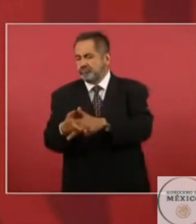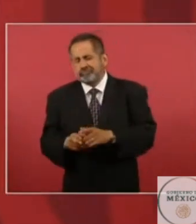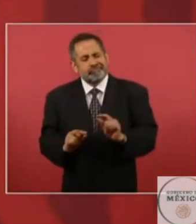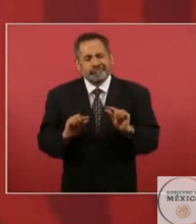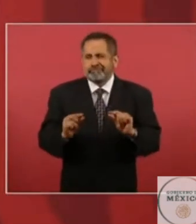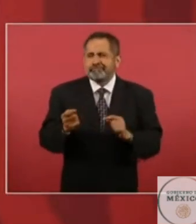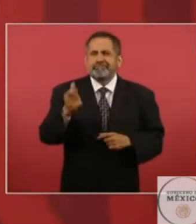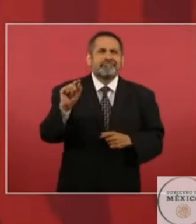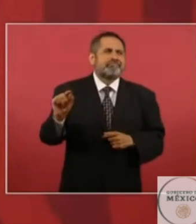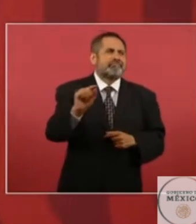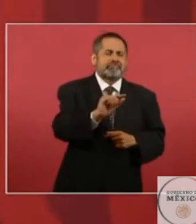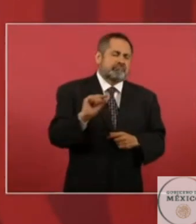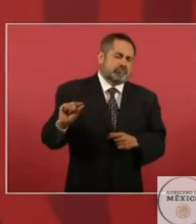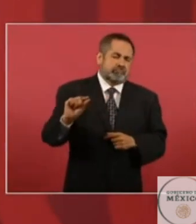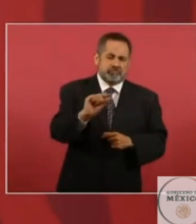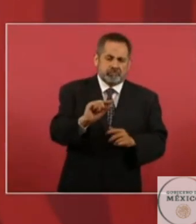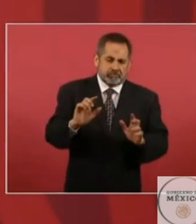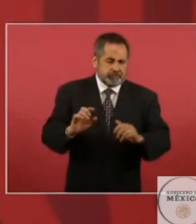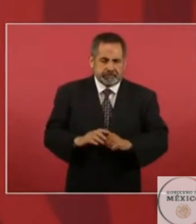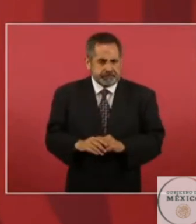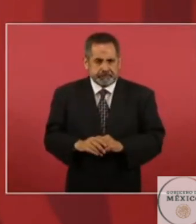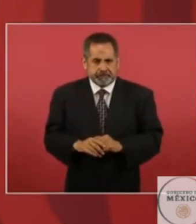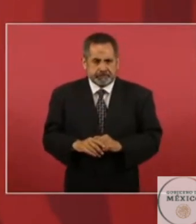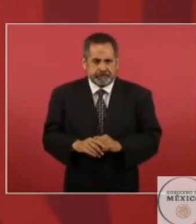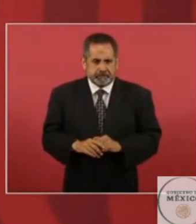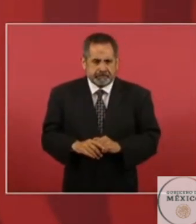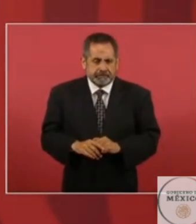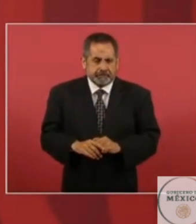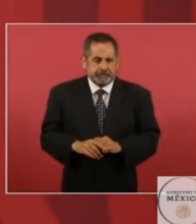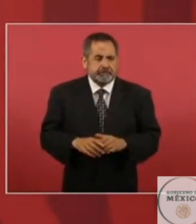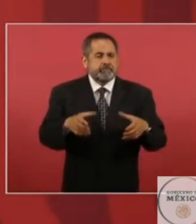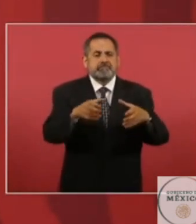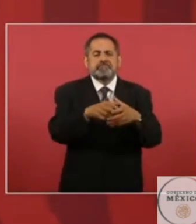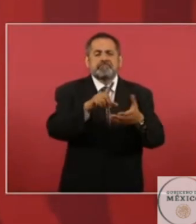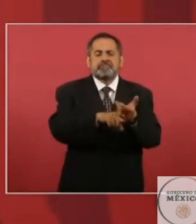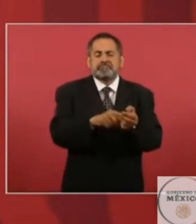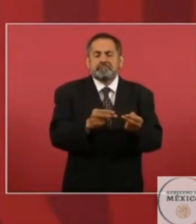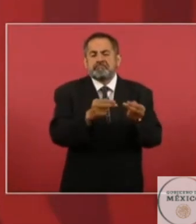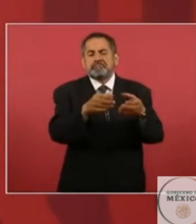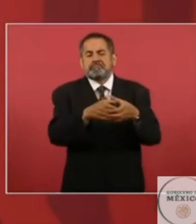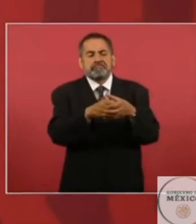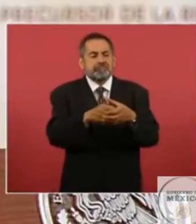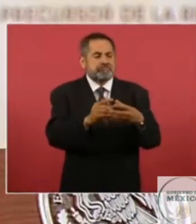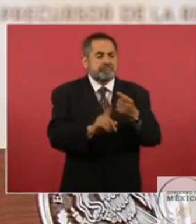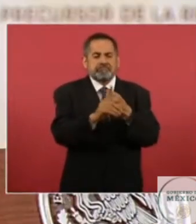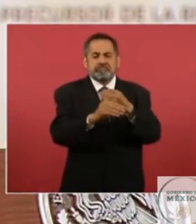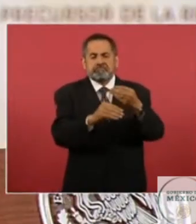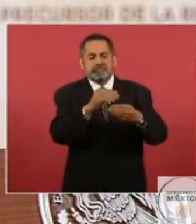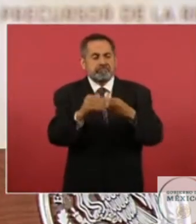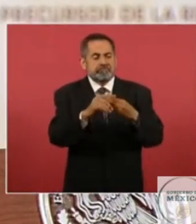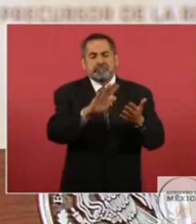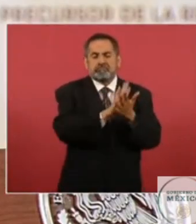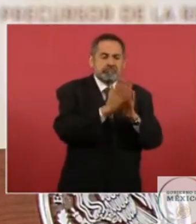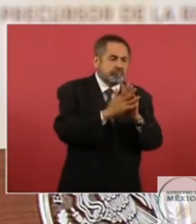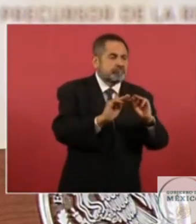gobierno. Vamos a escuchar al presidente, vamos a escuchar a este periodista extranjero, vamos a escuchar todo el video porque está muy